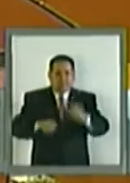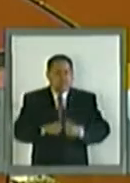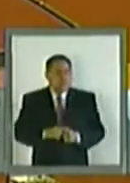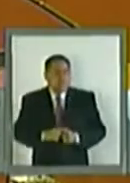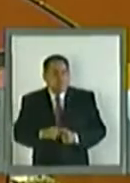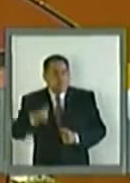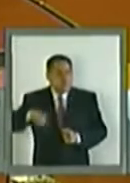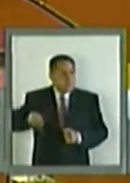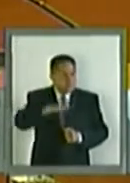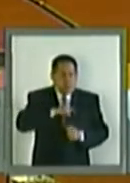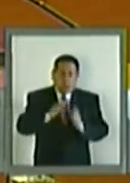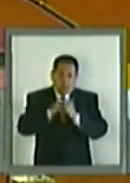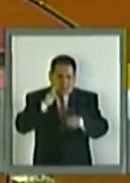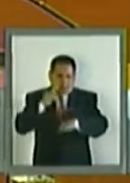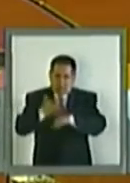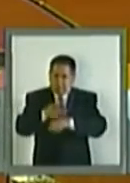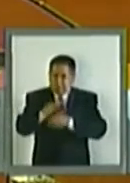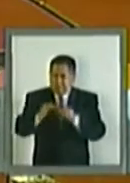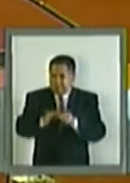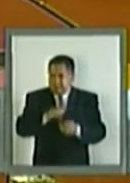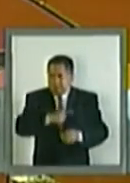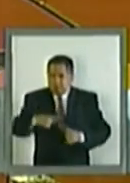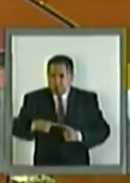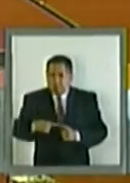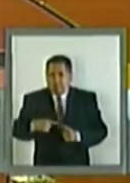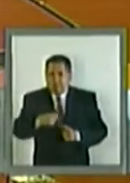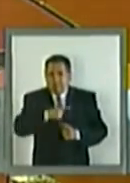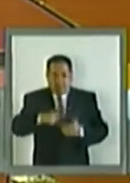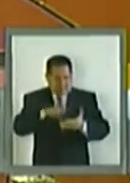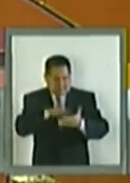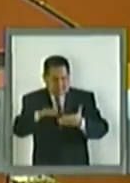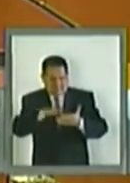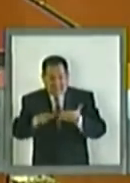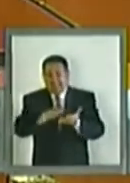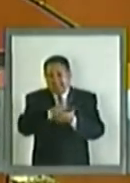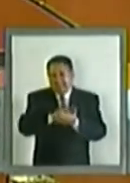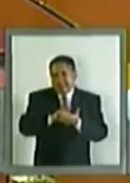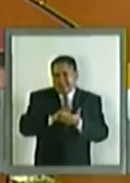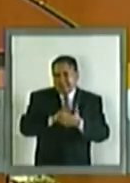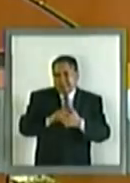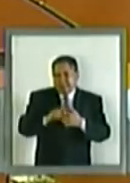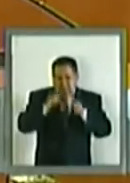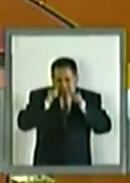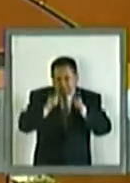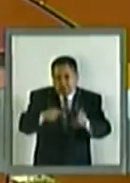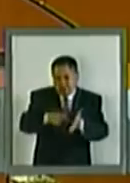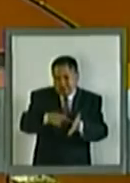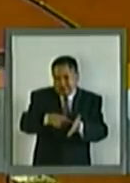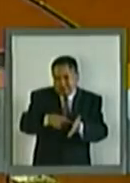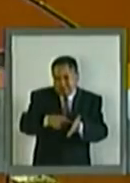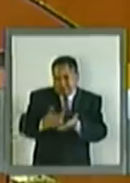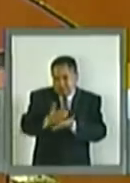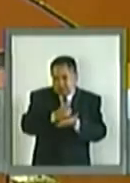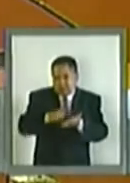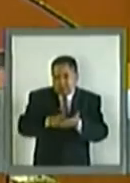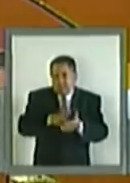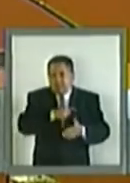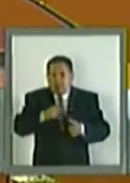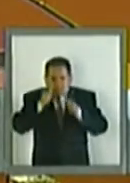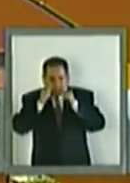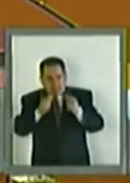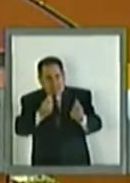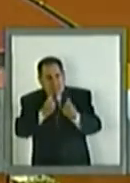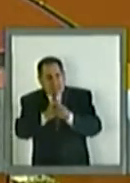actuar todos con responsabilidad. Vamos a leer la ley de ingresos, vamos a poner atención. Vamos a escuchar a